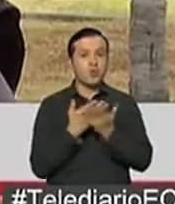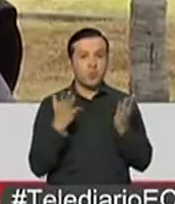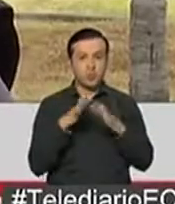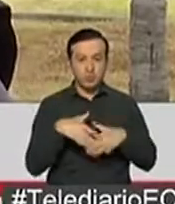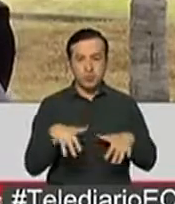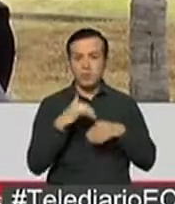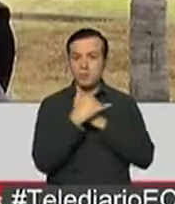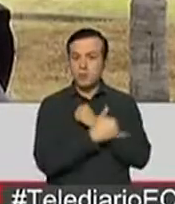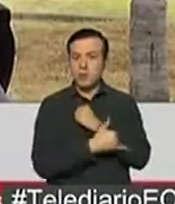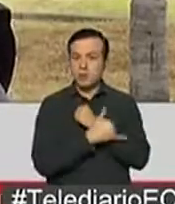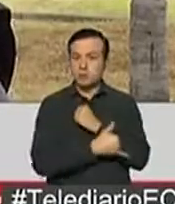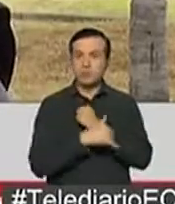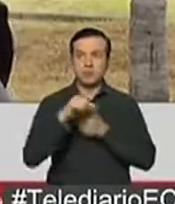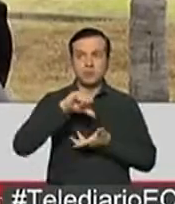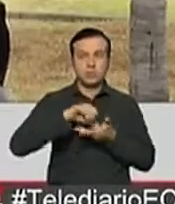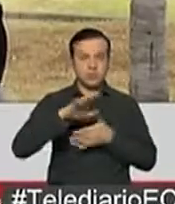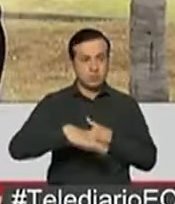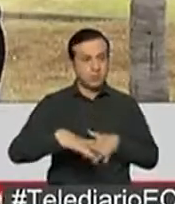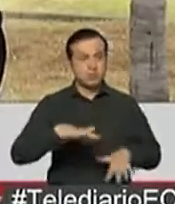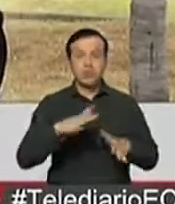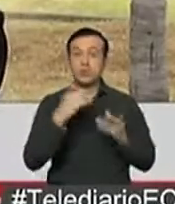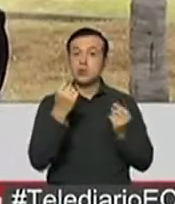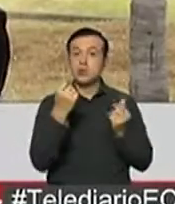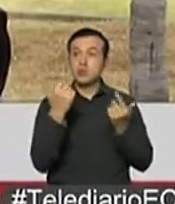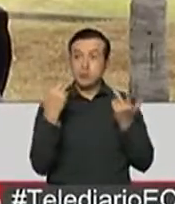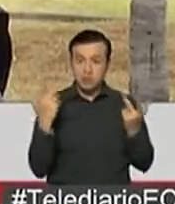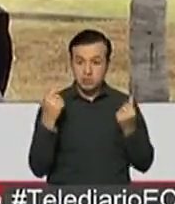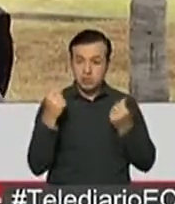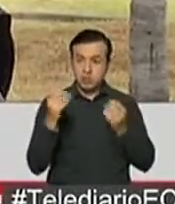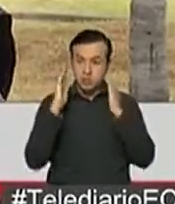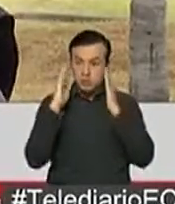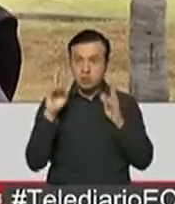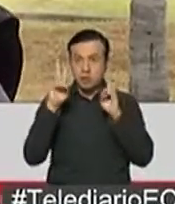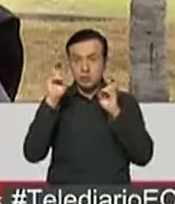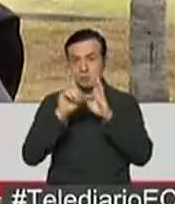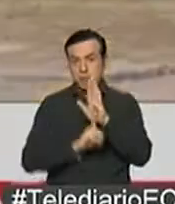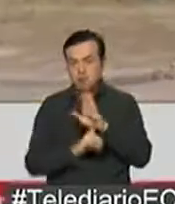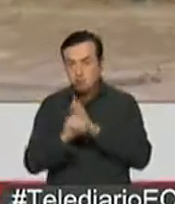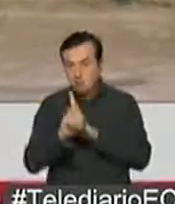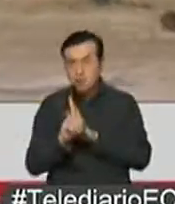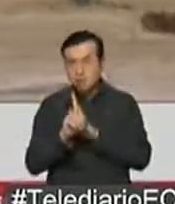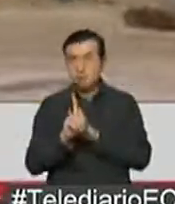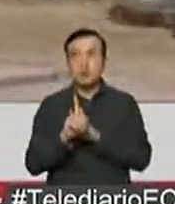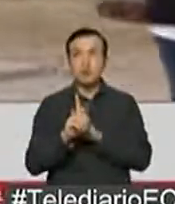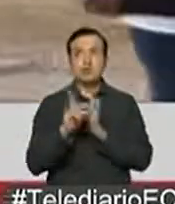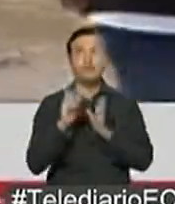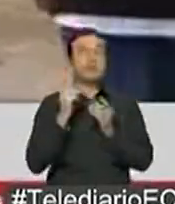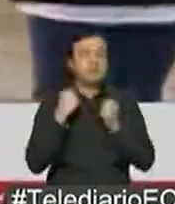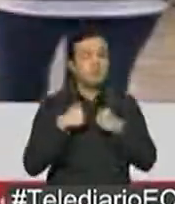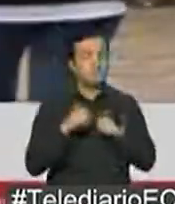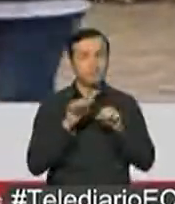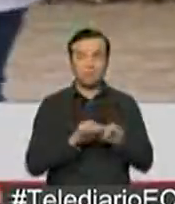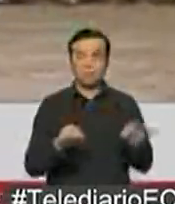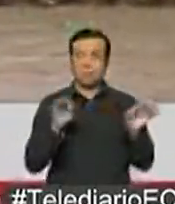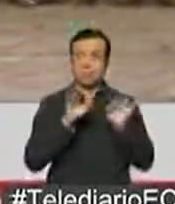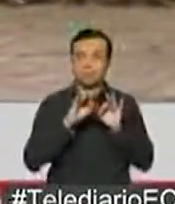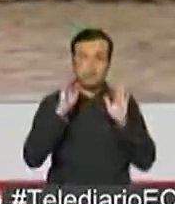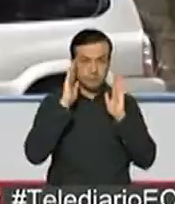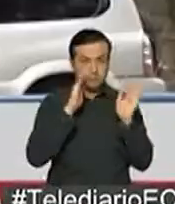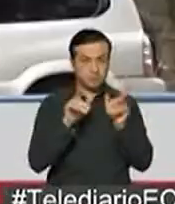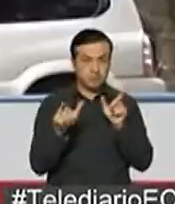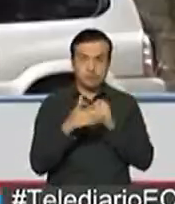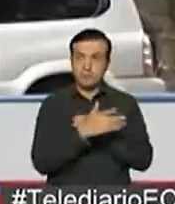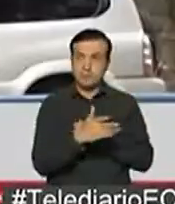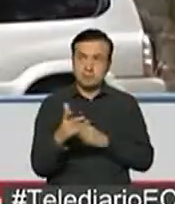como el nuestro de una ciudad estos recursos deberían estar enfocados en temas de desarrollo el esfuerzo debe ser coordinado destaca la ciudadanía